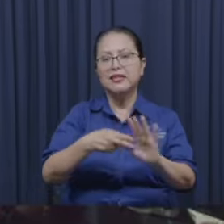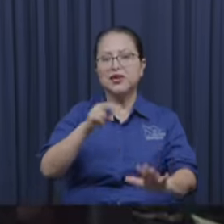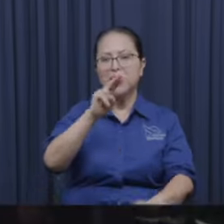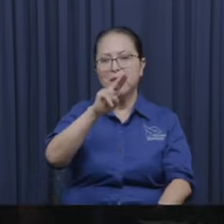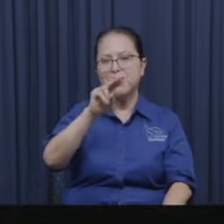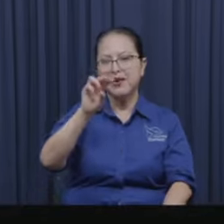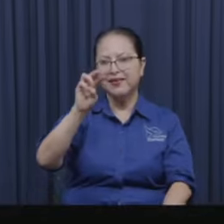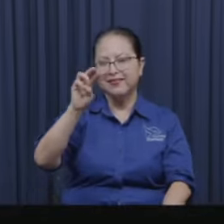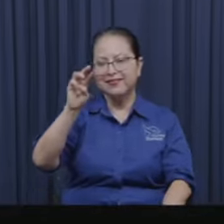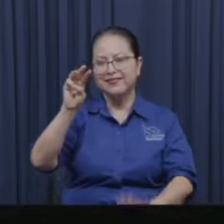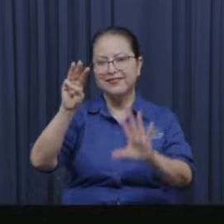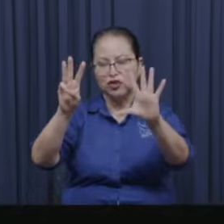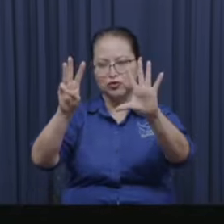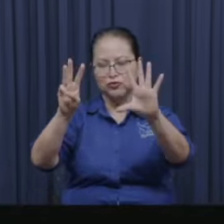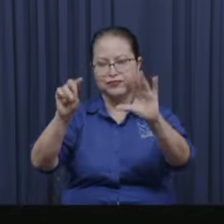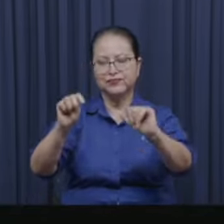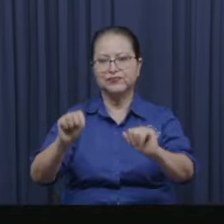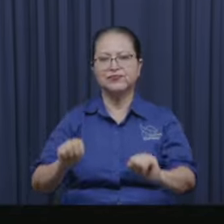no sé si